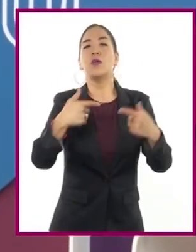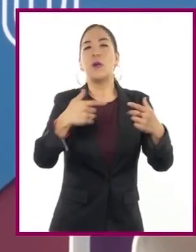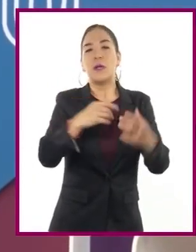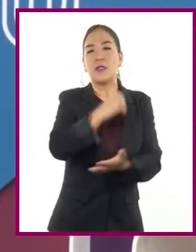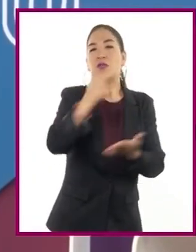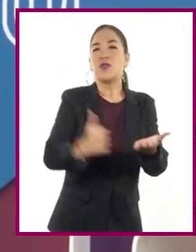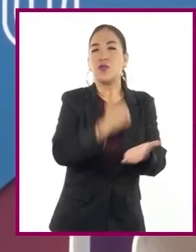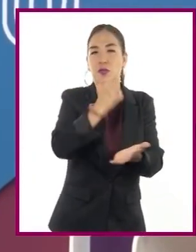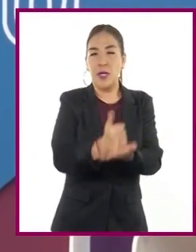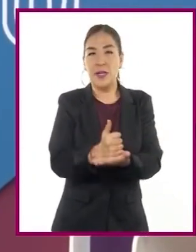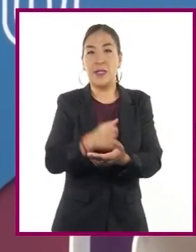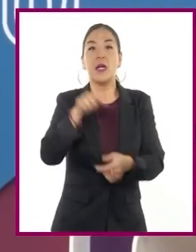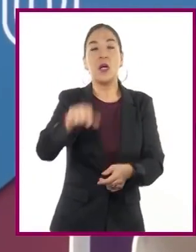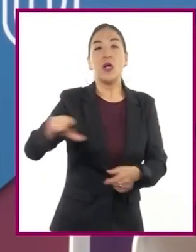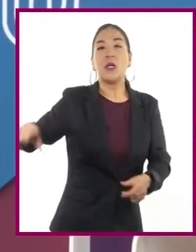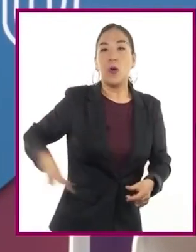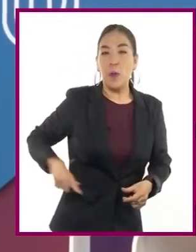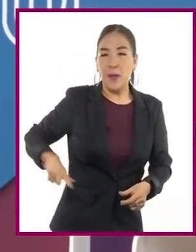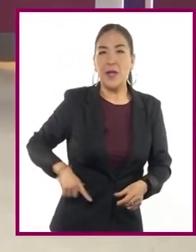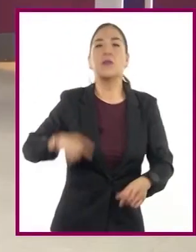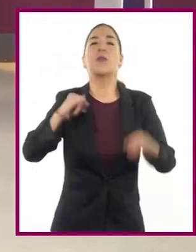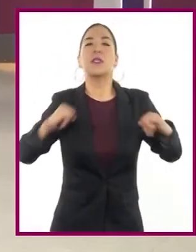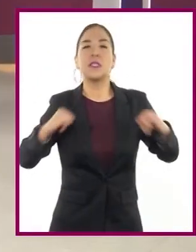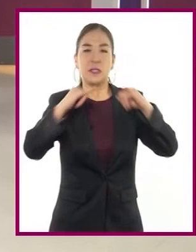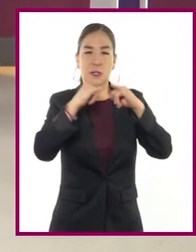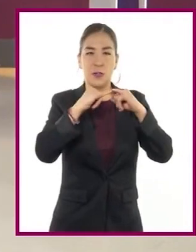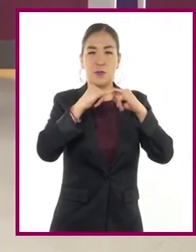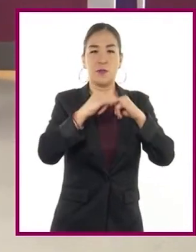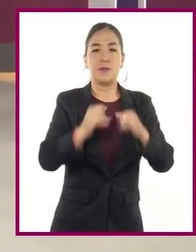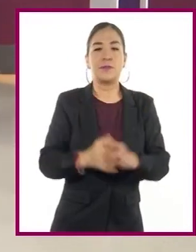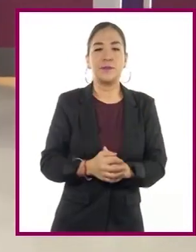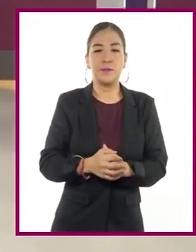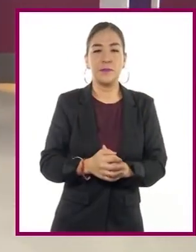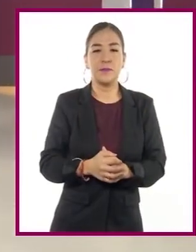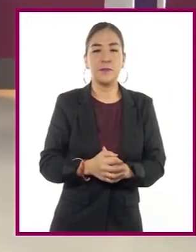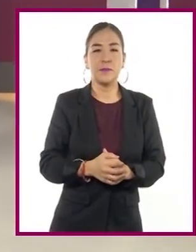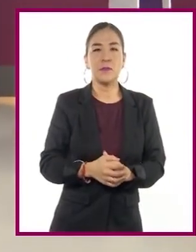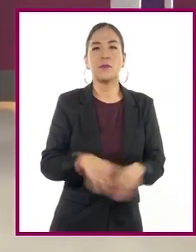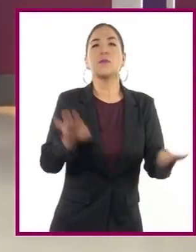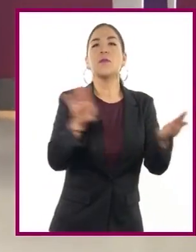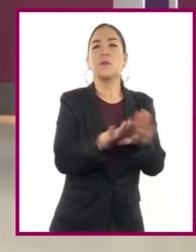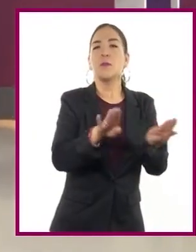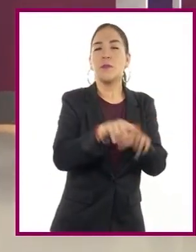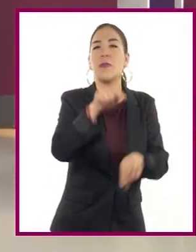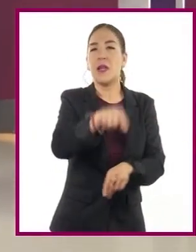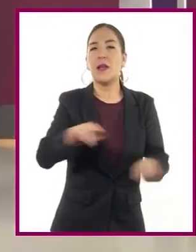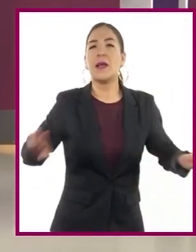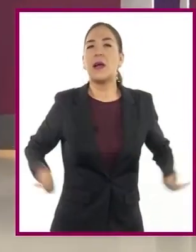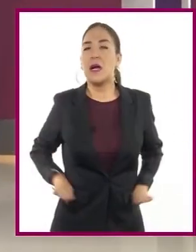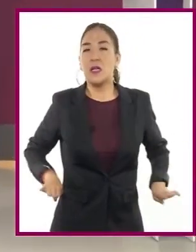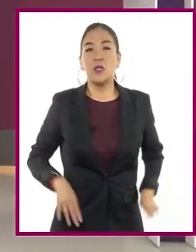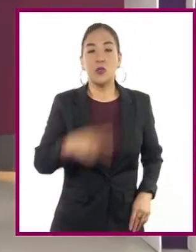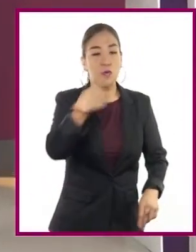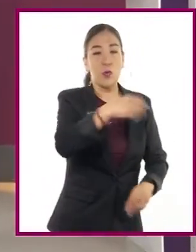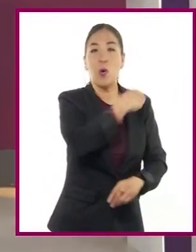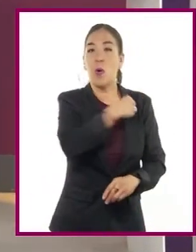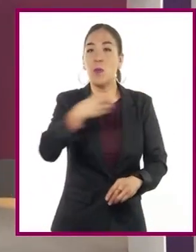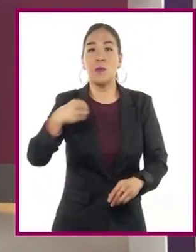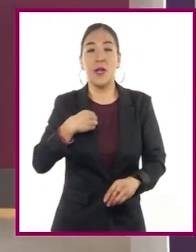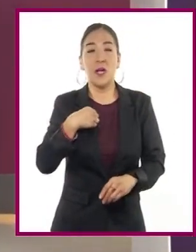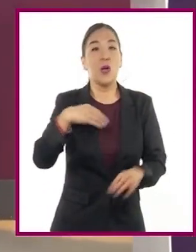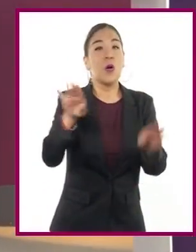el Estado y sus instituciones. Al ser de carácter obligatorio, ninguna persona